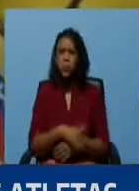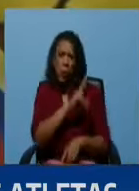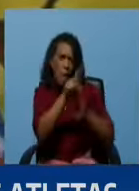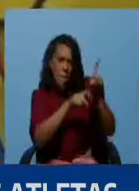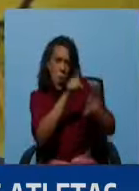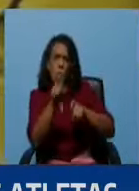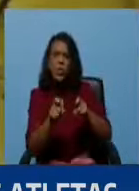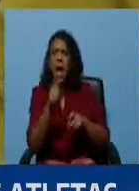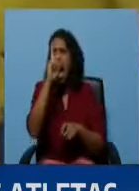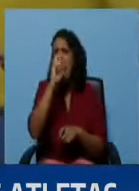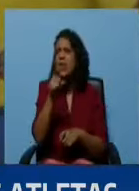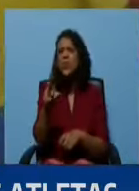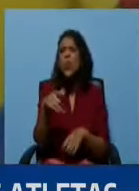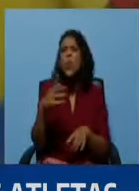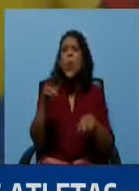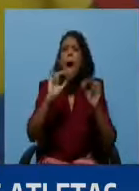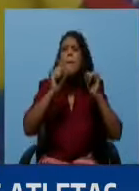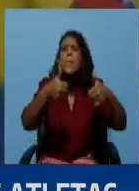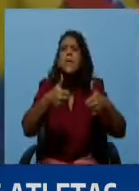Me decía Arnaldo